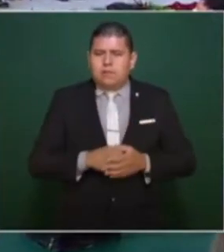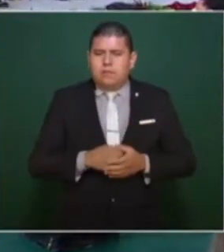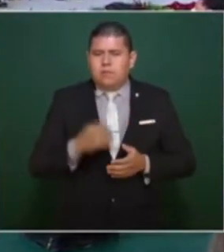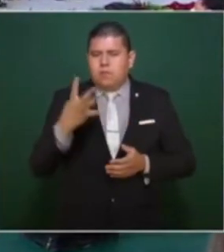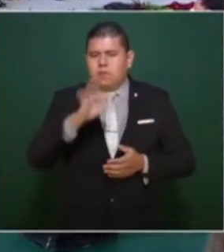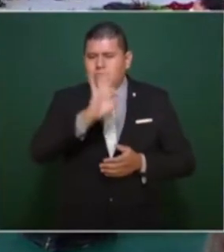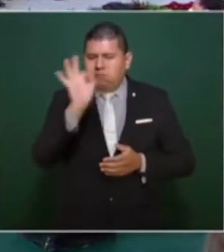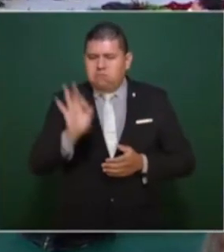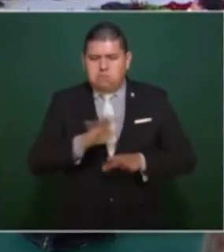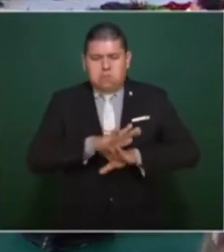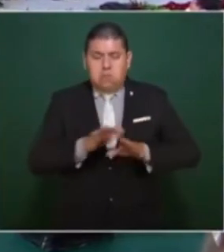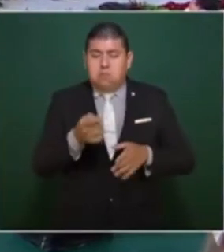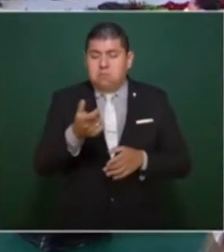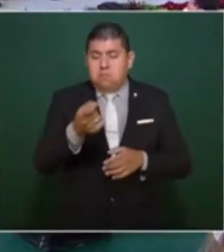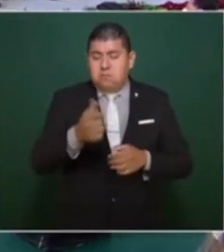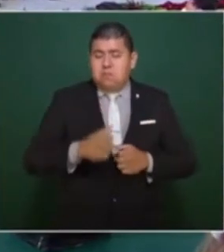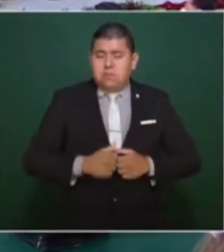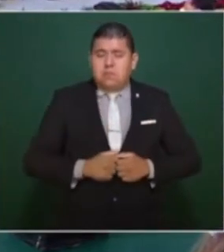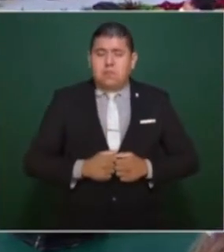4%.